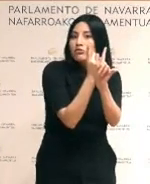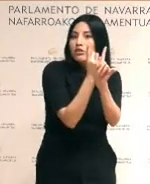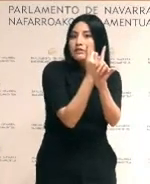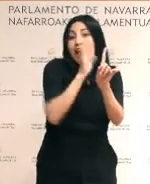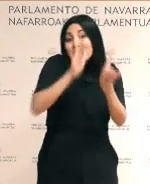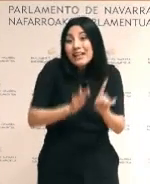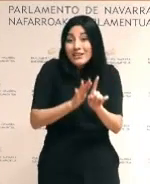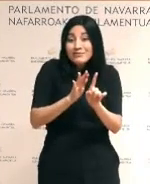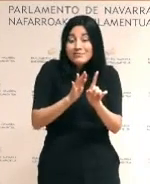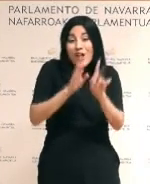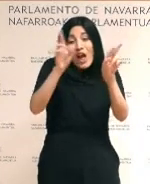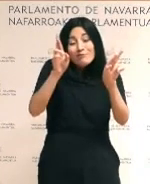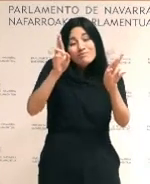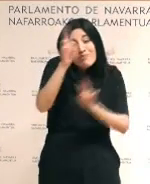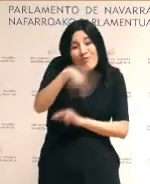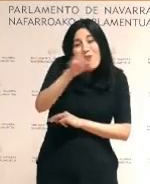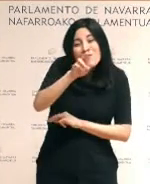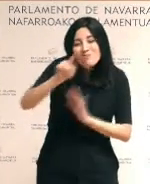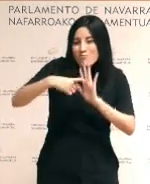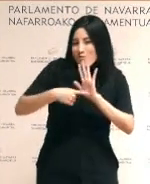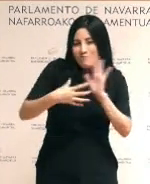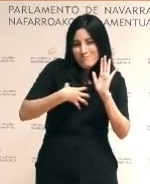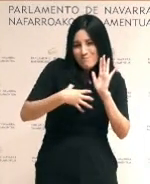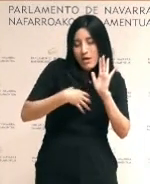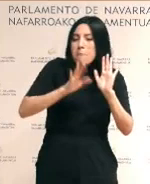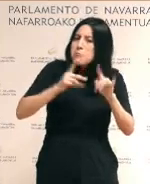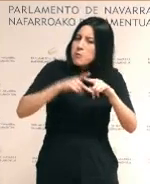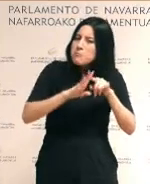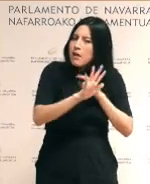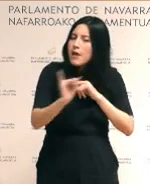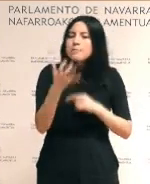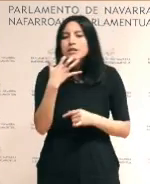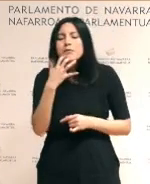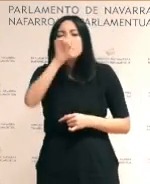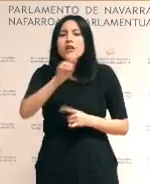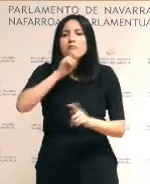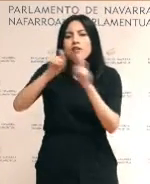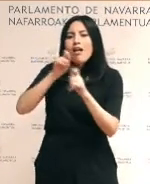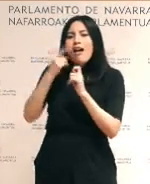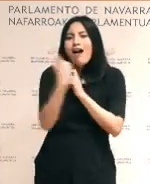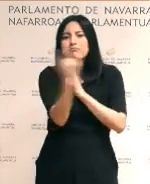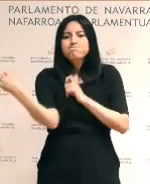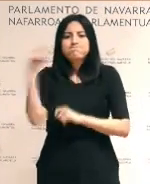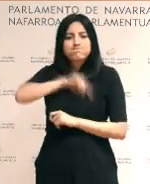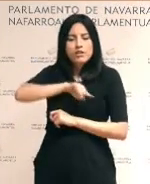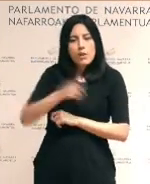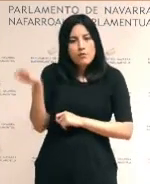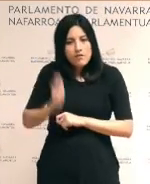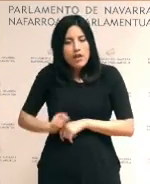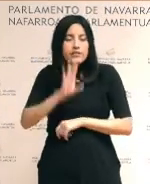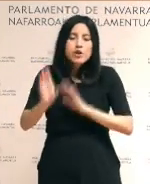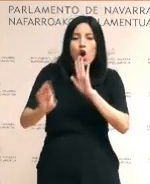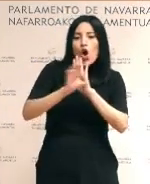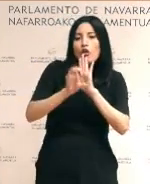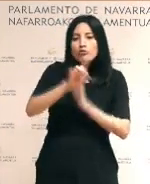completo, pero ya existen esas herramientas. Entre ellas, además de la ética profesional de cada periodista, los códigos deontológicos y otros